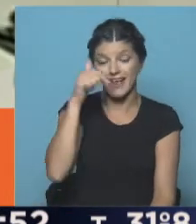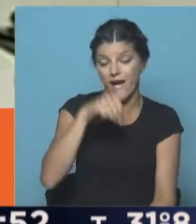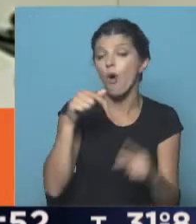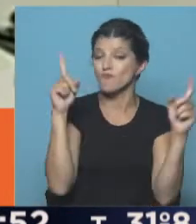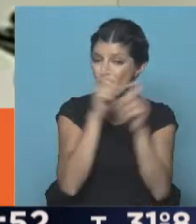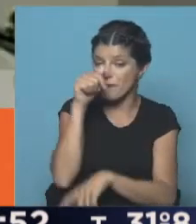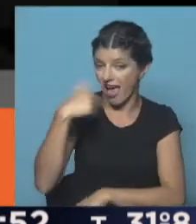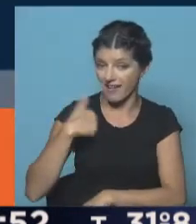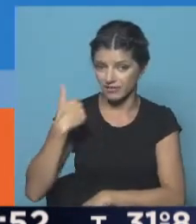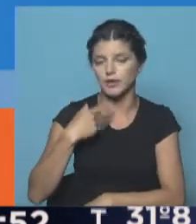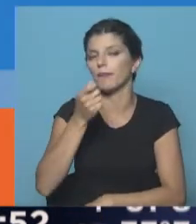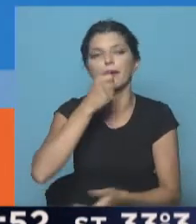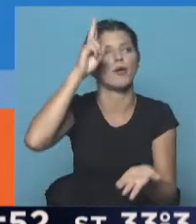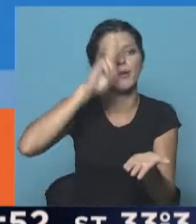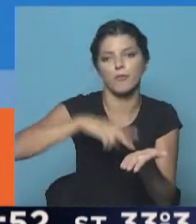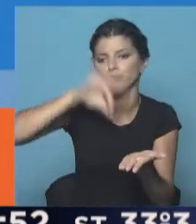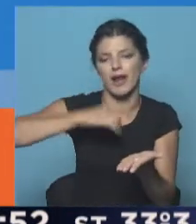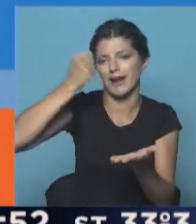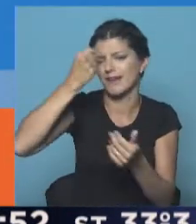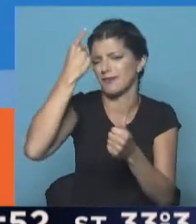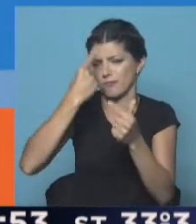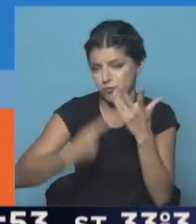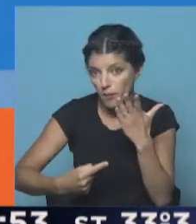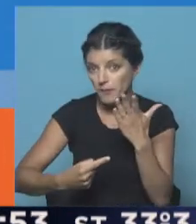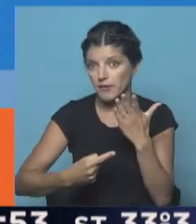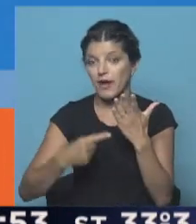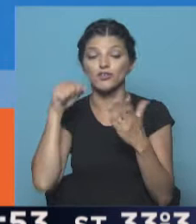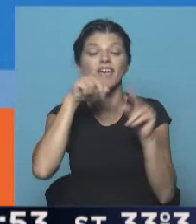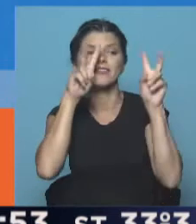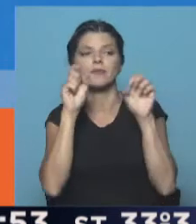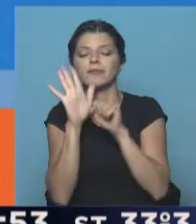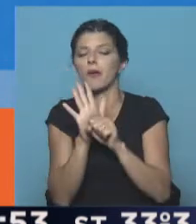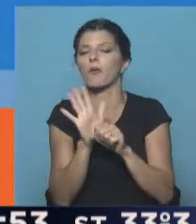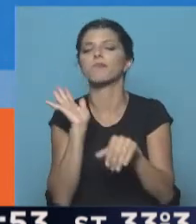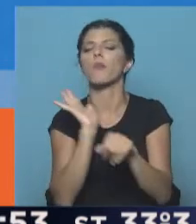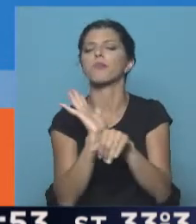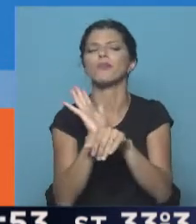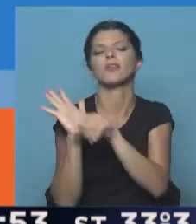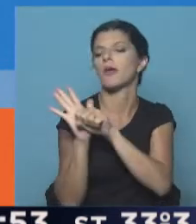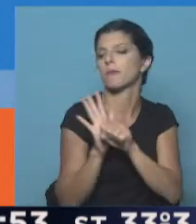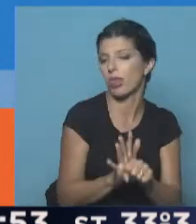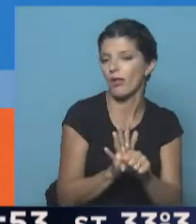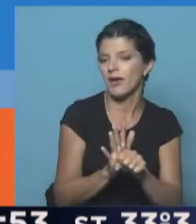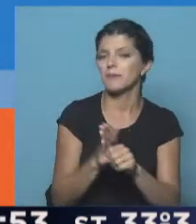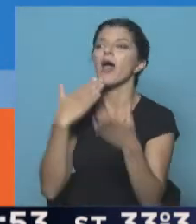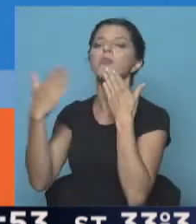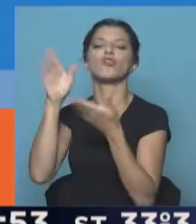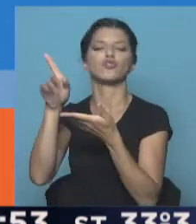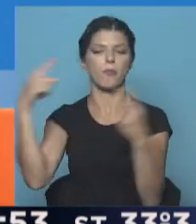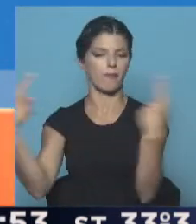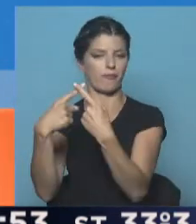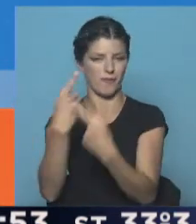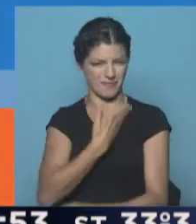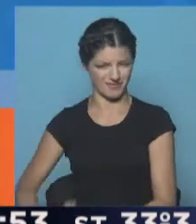Argentina, desde impuesto a las ganancias y demás, evidentemente fue desplazado en las últimas horas por este enfrentamiento con Maduro. Y del lado de Maduro,